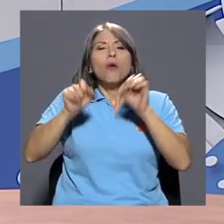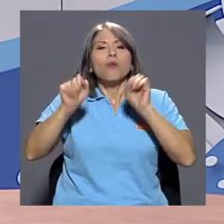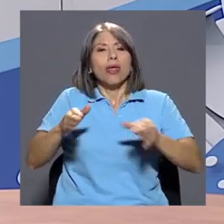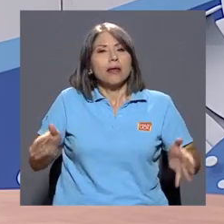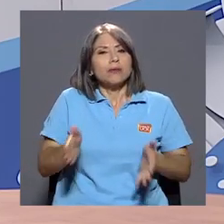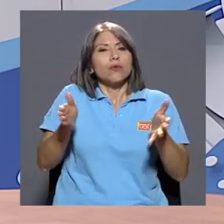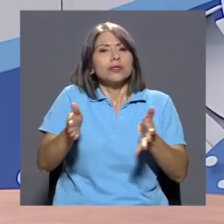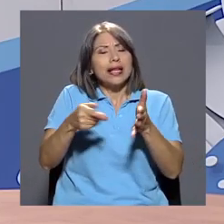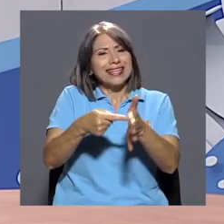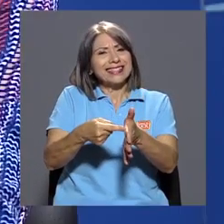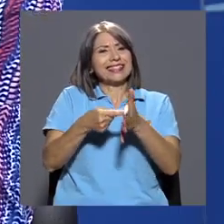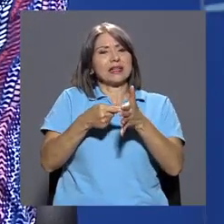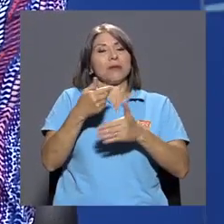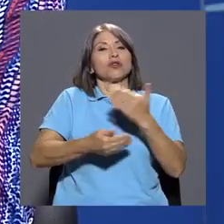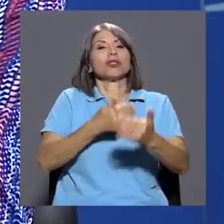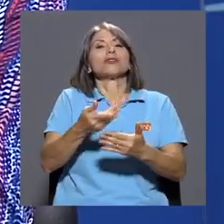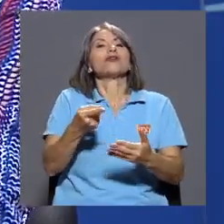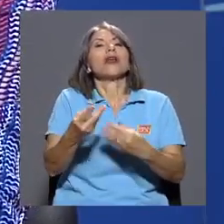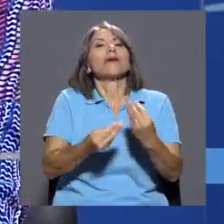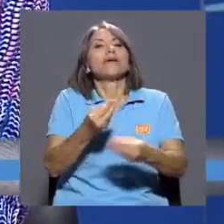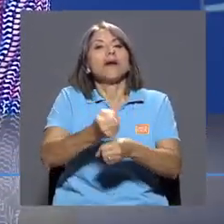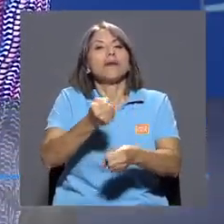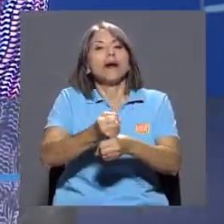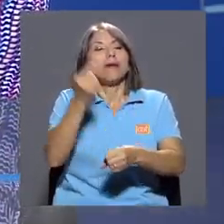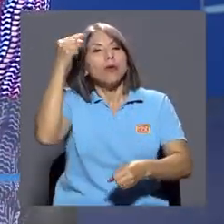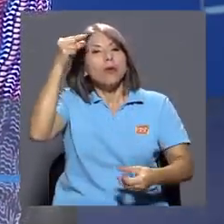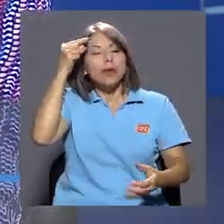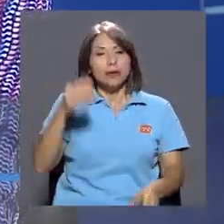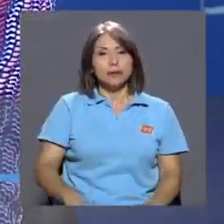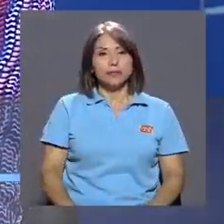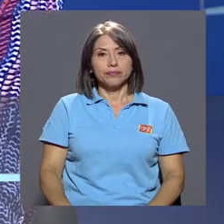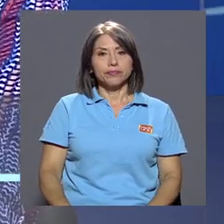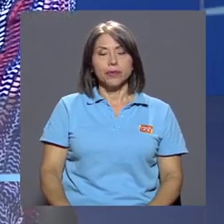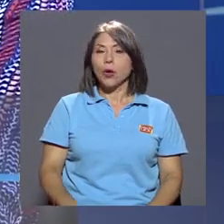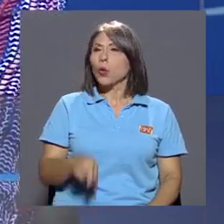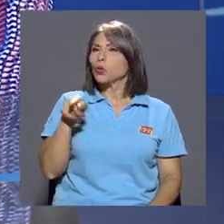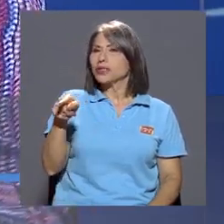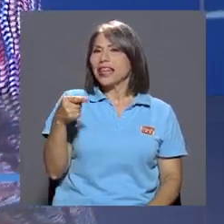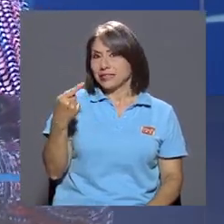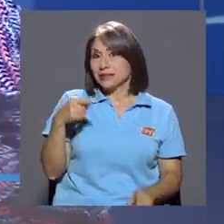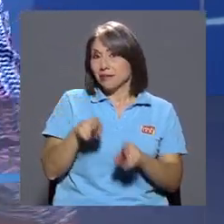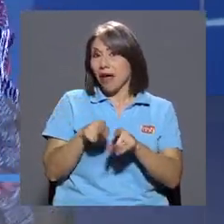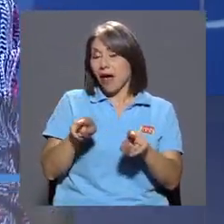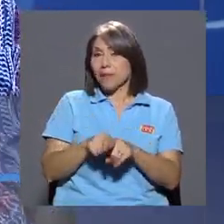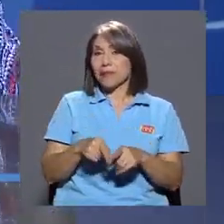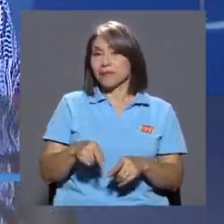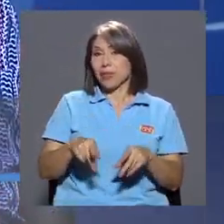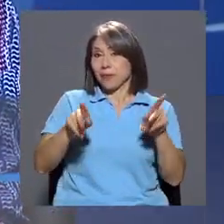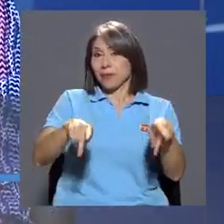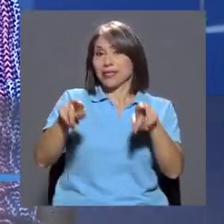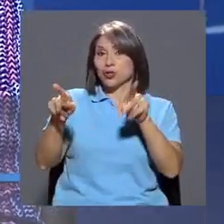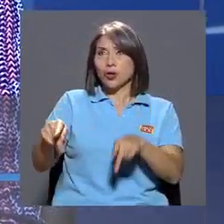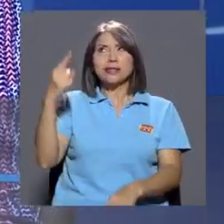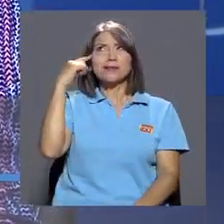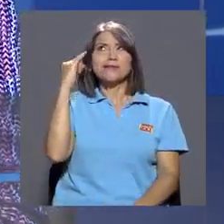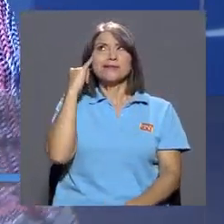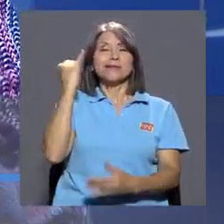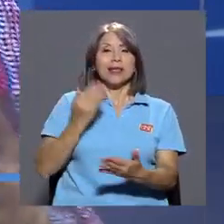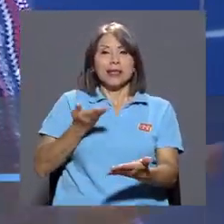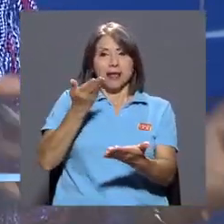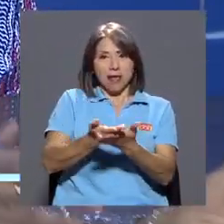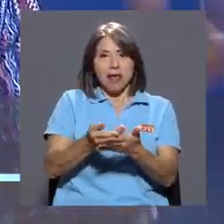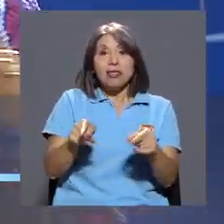procesos de rendición de cuentas. ¿Qué destacarías, qué encontraron? Porque ustedes también los que generan la iniciativa y la escuela